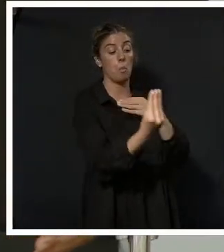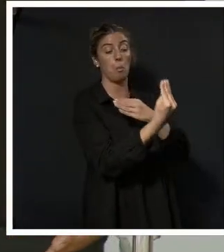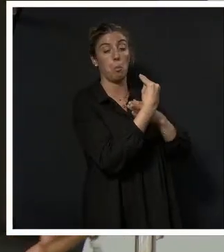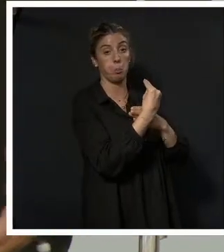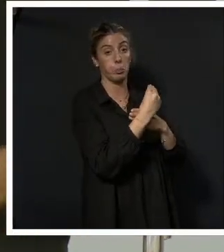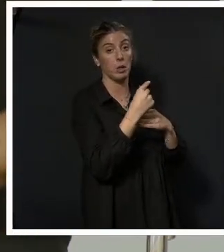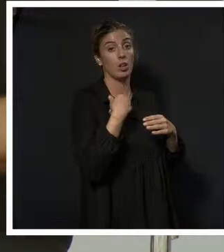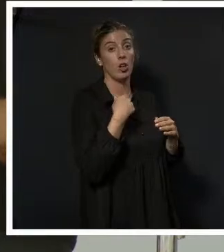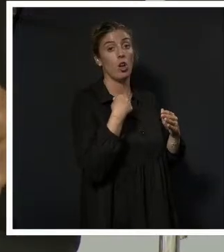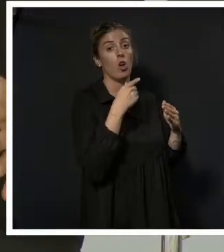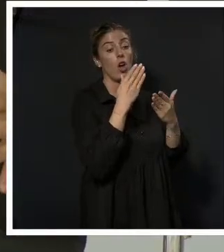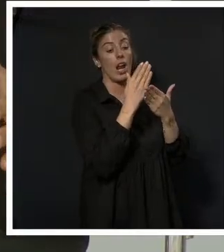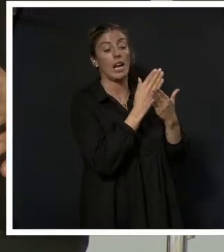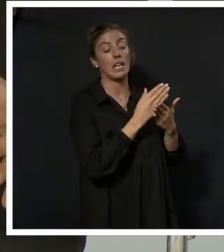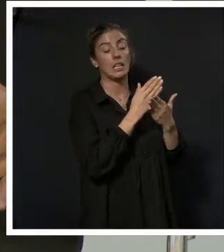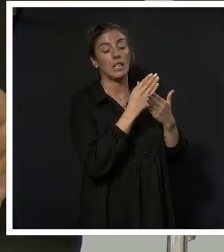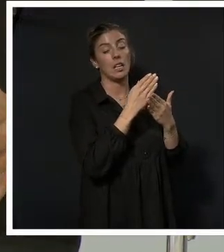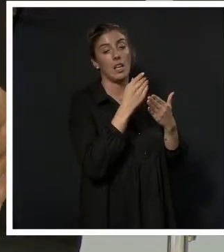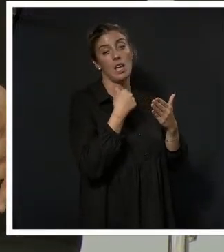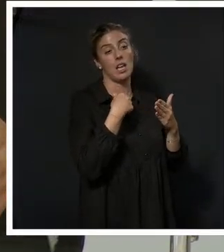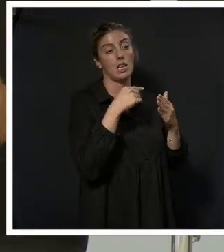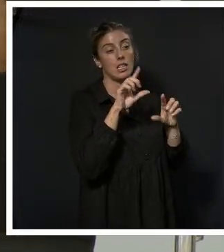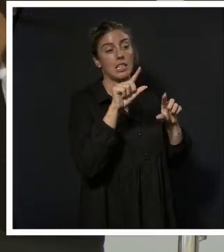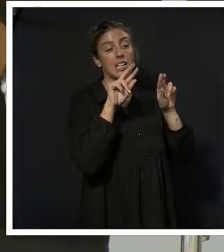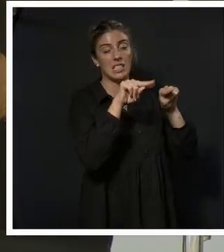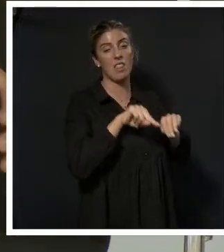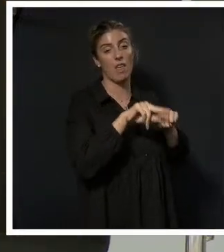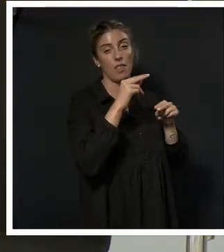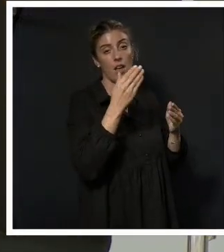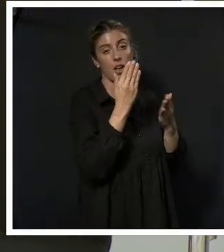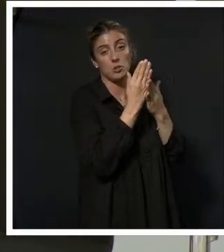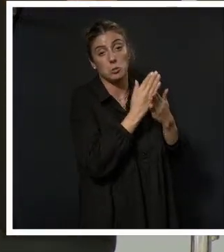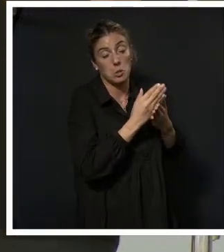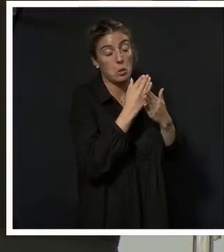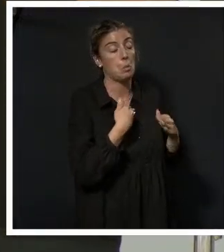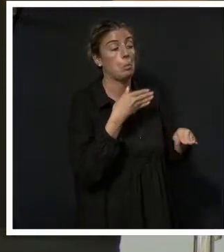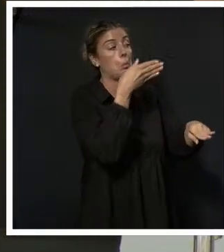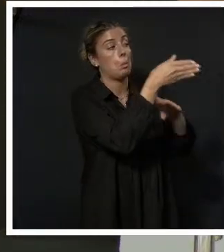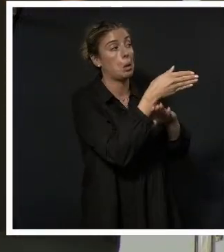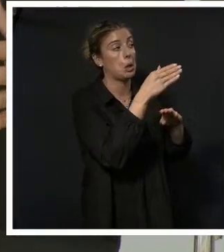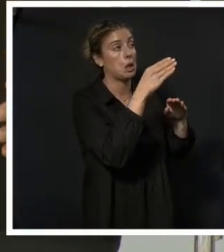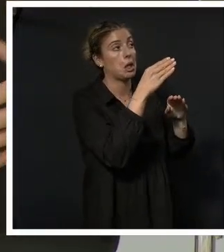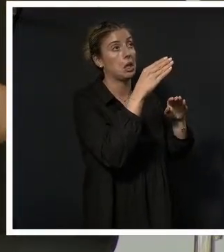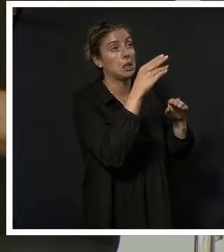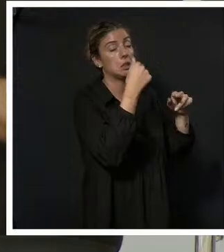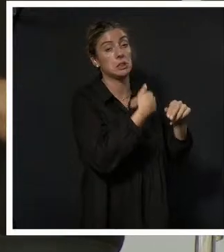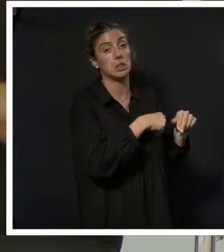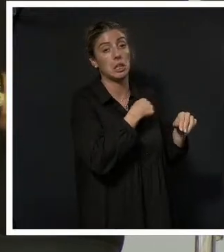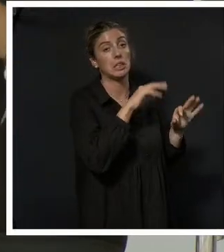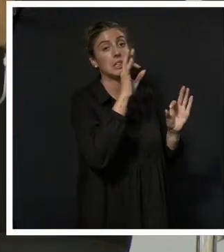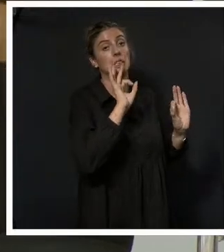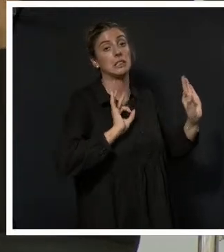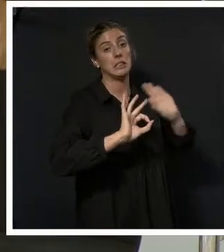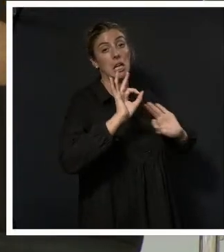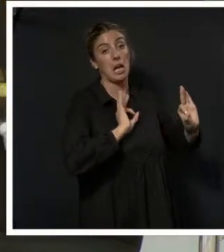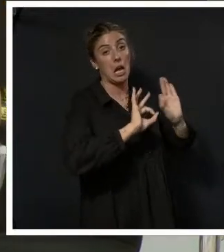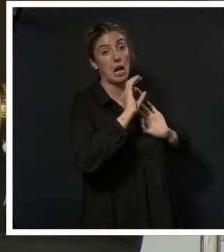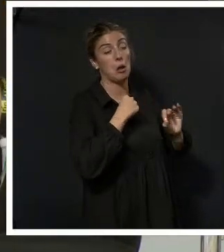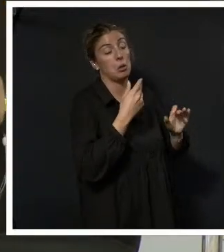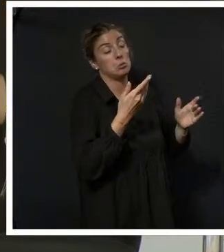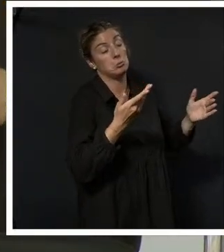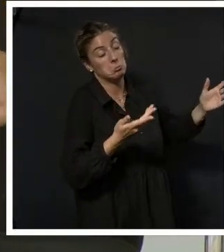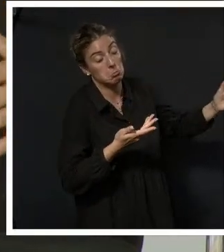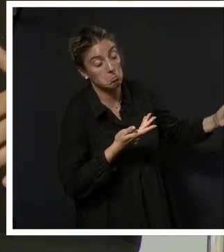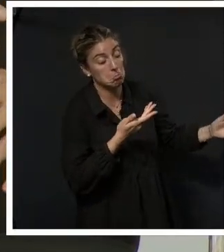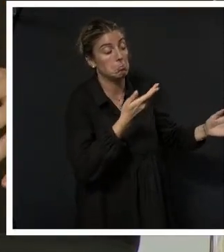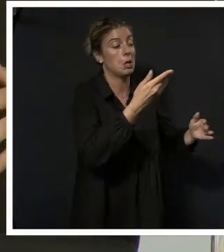estudios etinia residencia de estudiantes gratis o primero ano entonces Dicen esta niña guapa Santiago que leía ahí donde fue hacer teatro donde hay donde buscarse